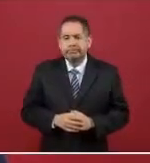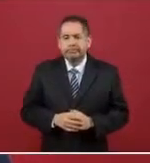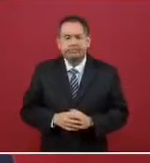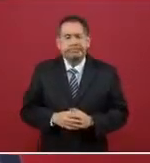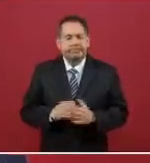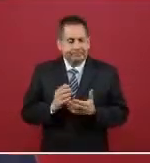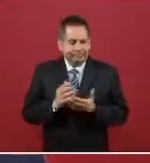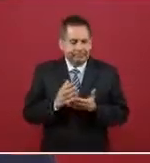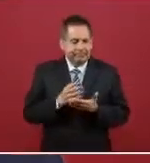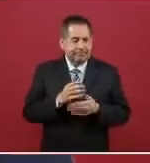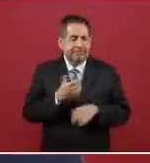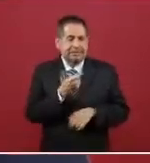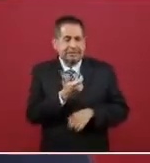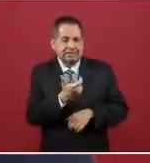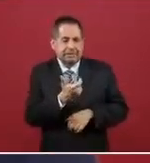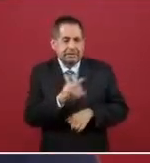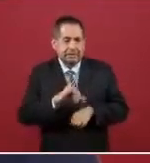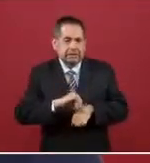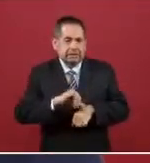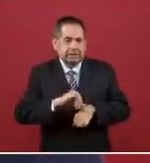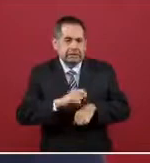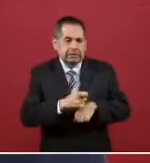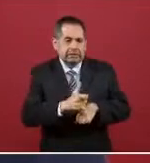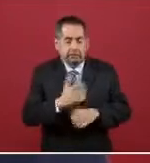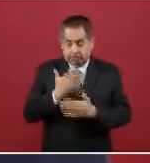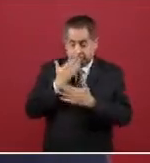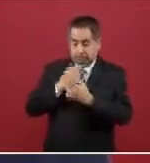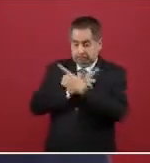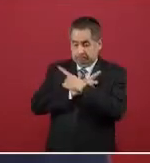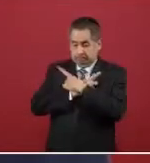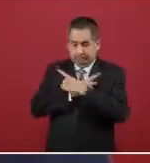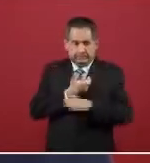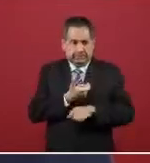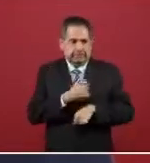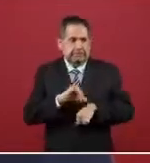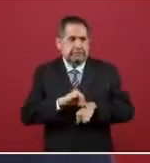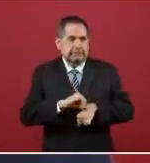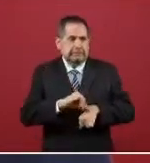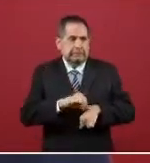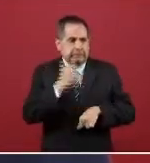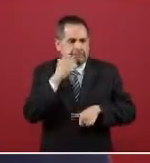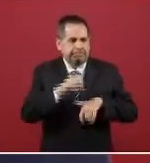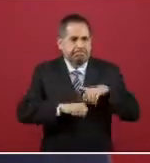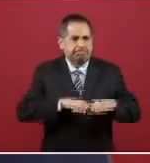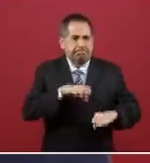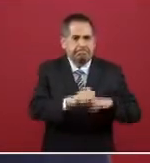Dinero llama dinero cuando no hay principios, cuando no hay ideales.